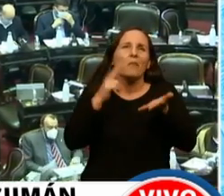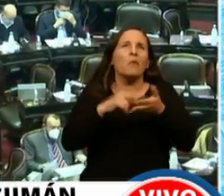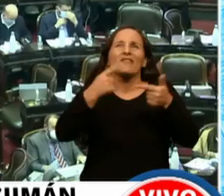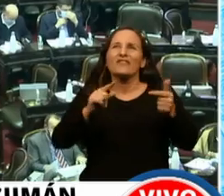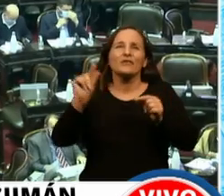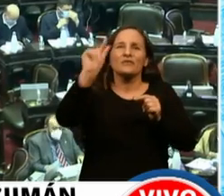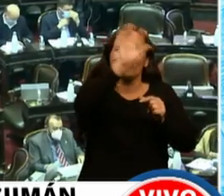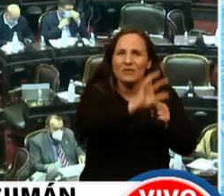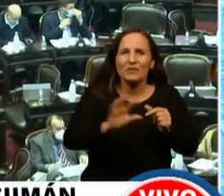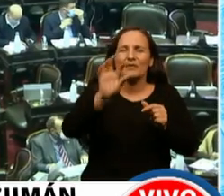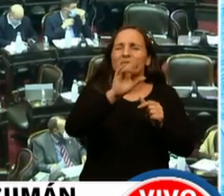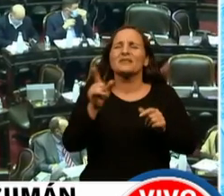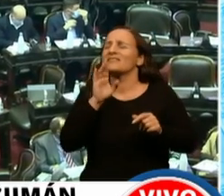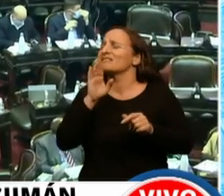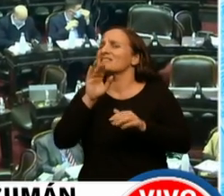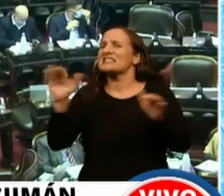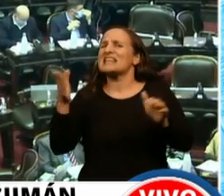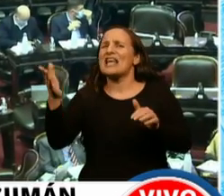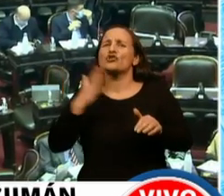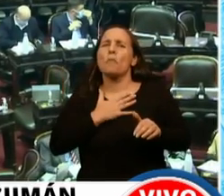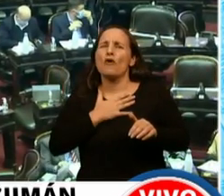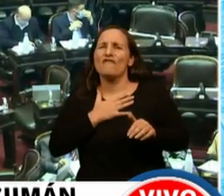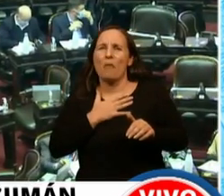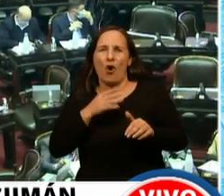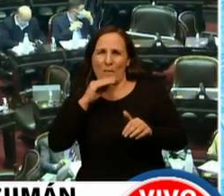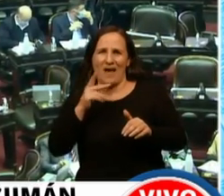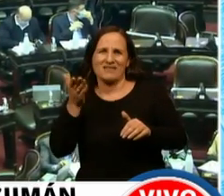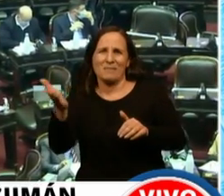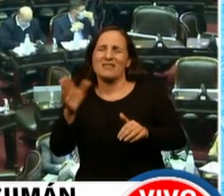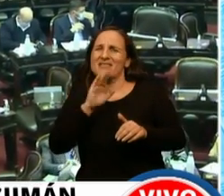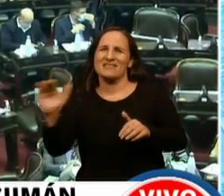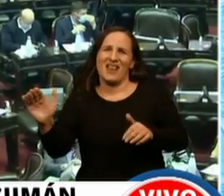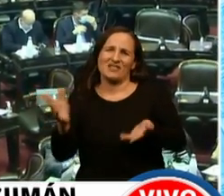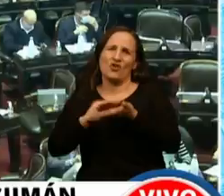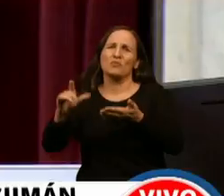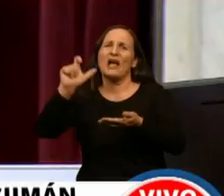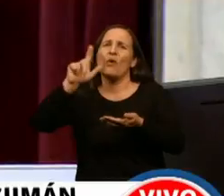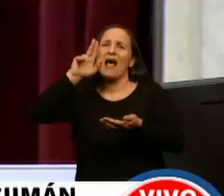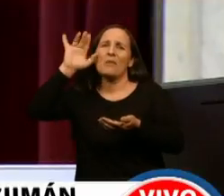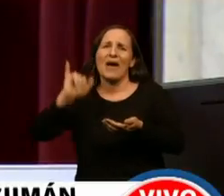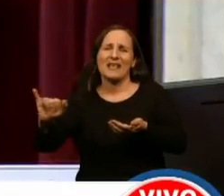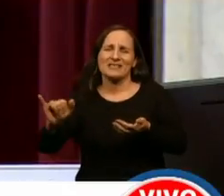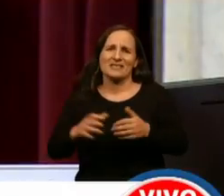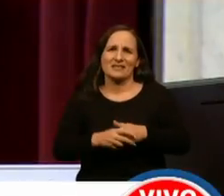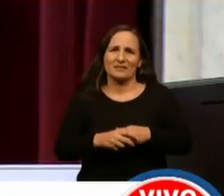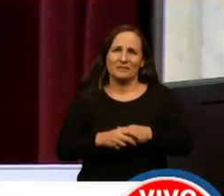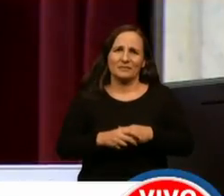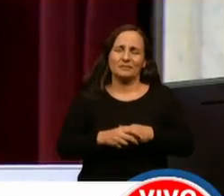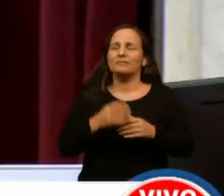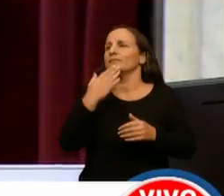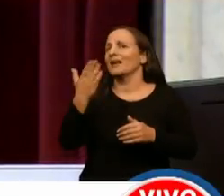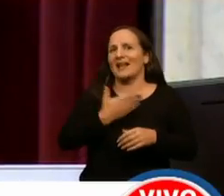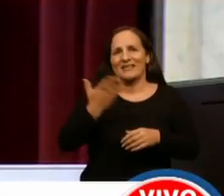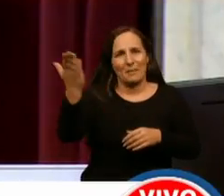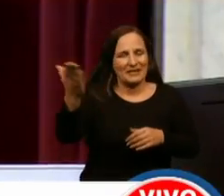coparticipables silencio por favor que está hablando diputada diputado álvarez gracias